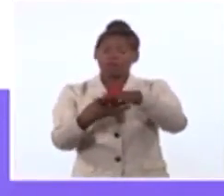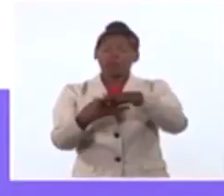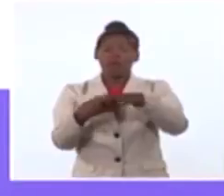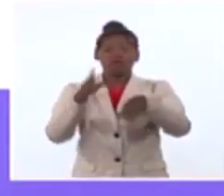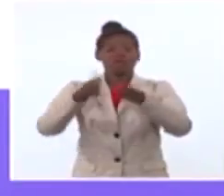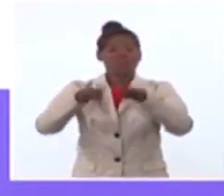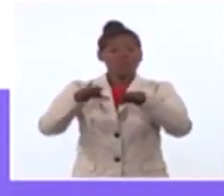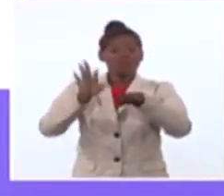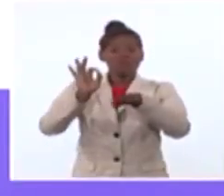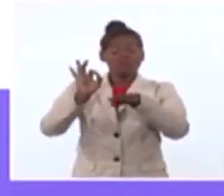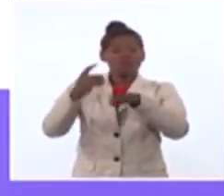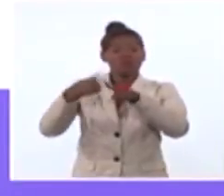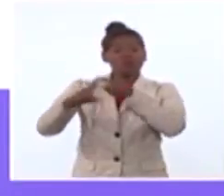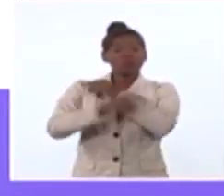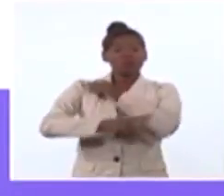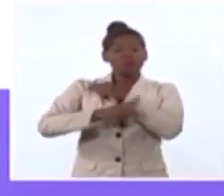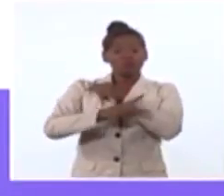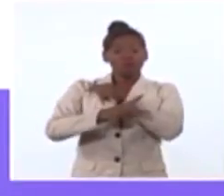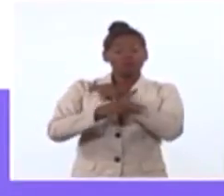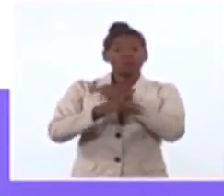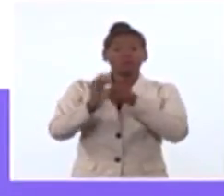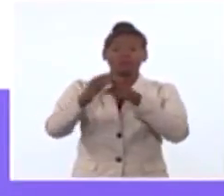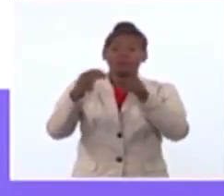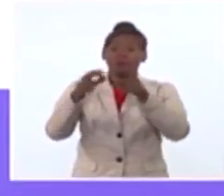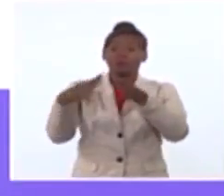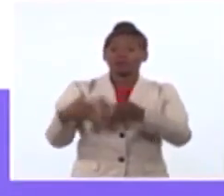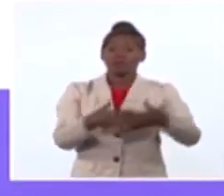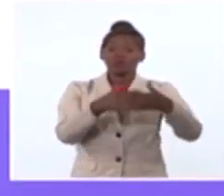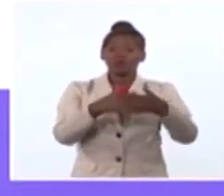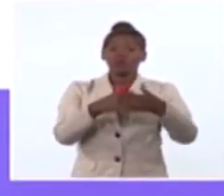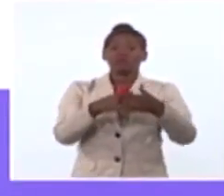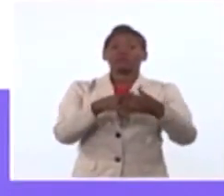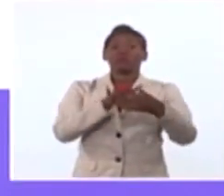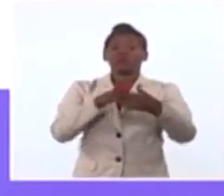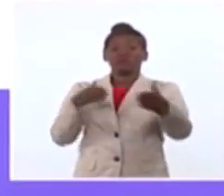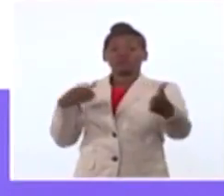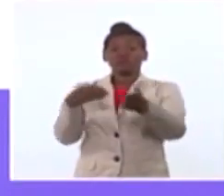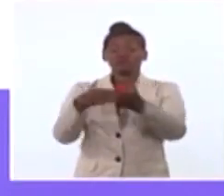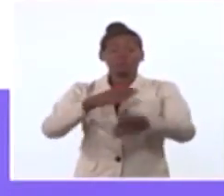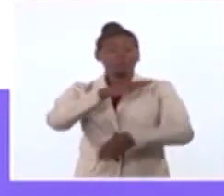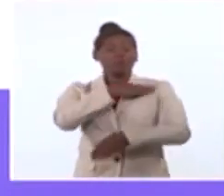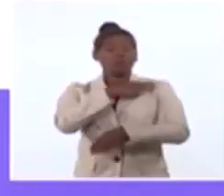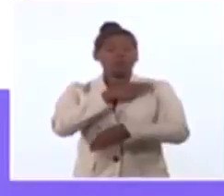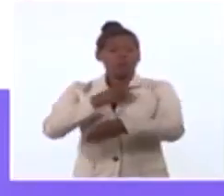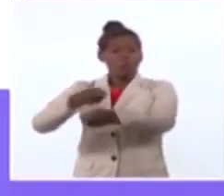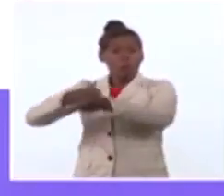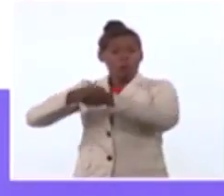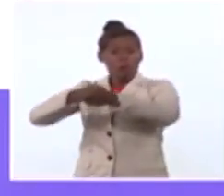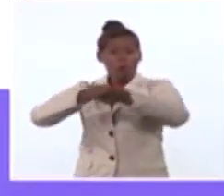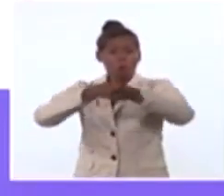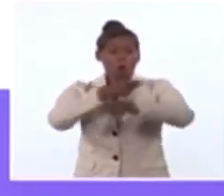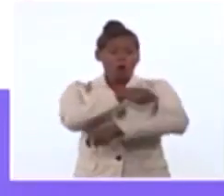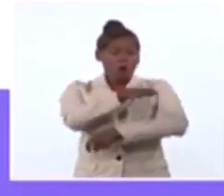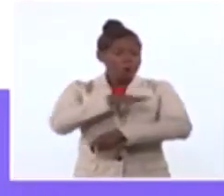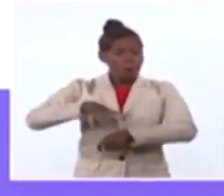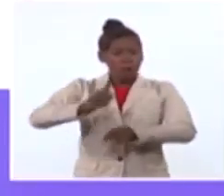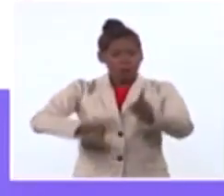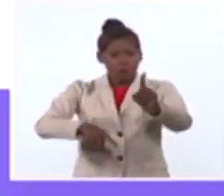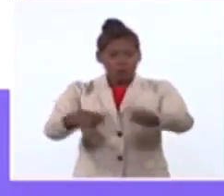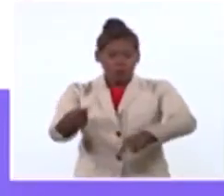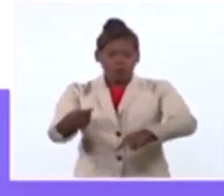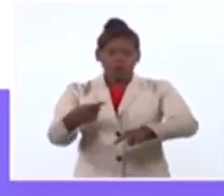y ocupaciones estadounidenses. Y el eje central, el libreto que